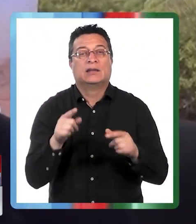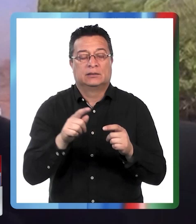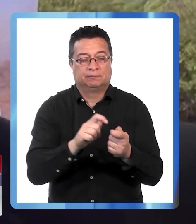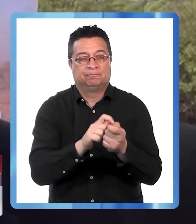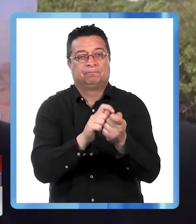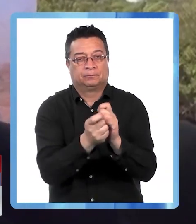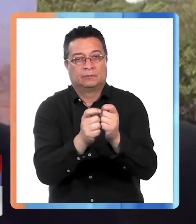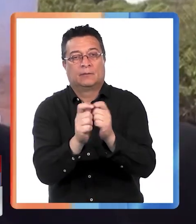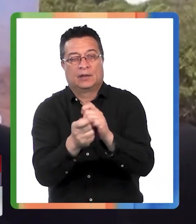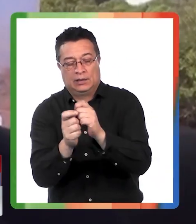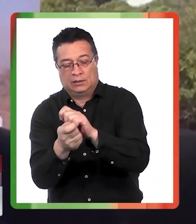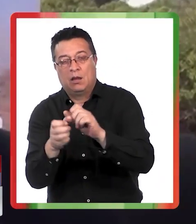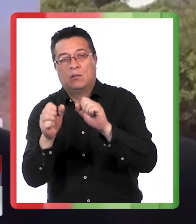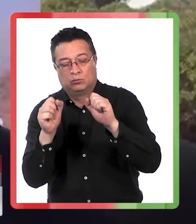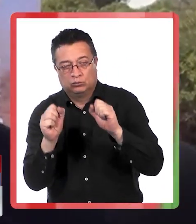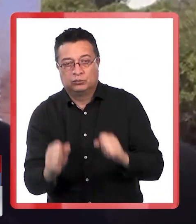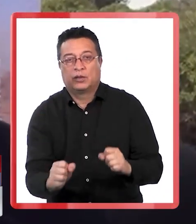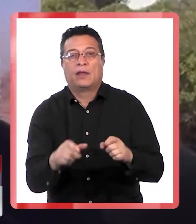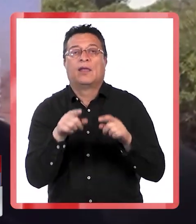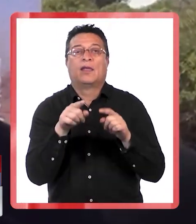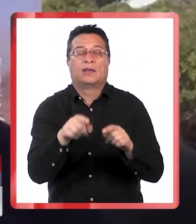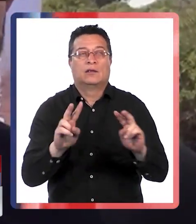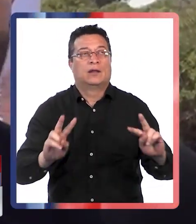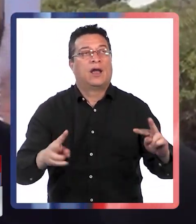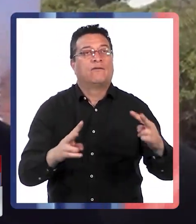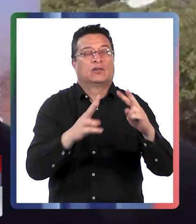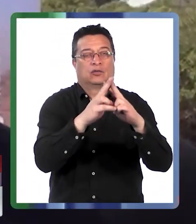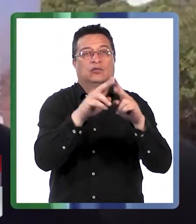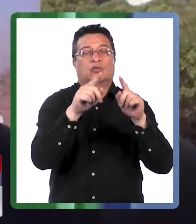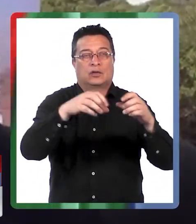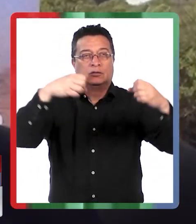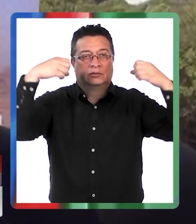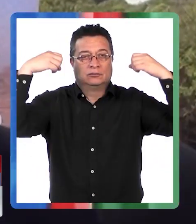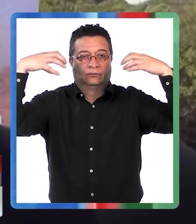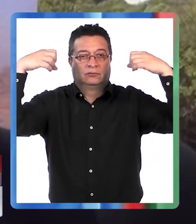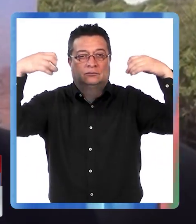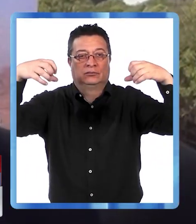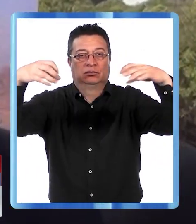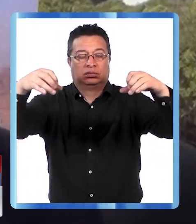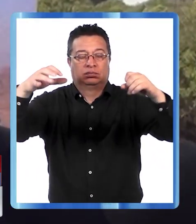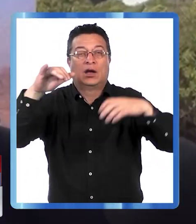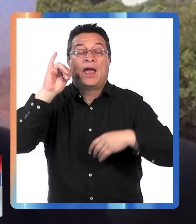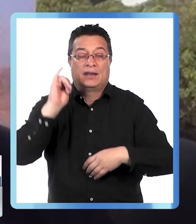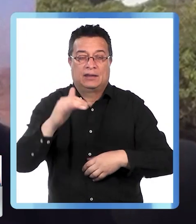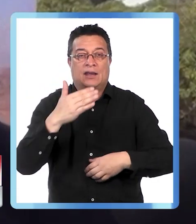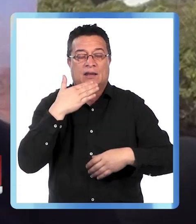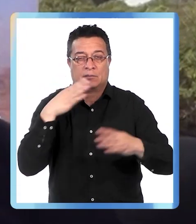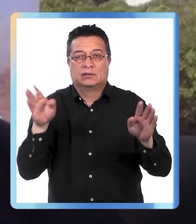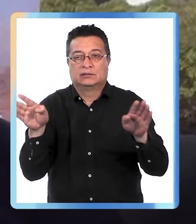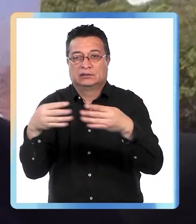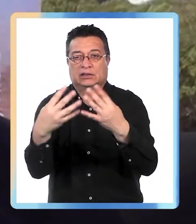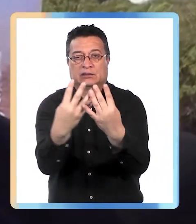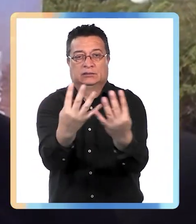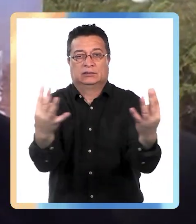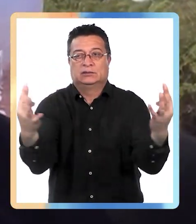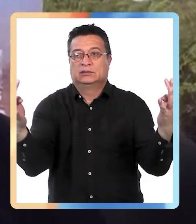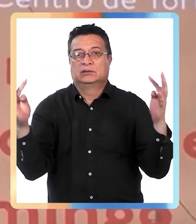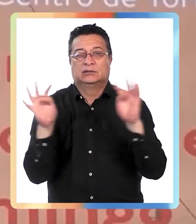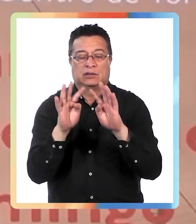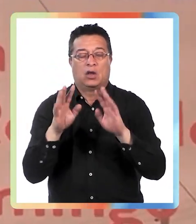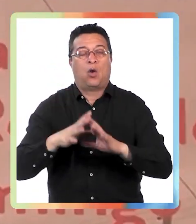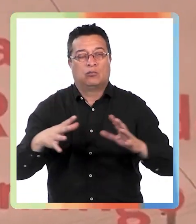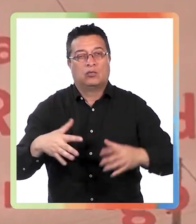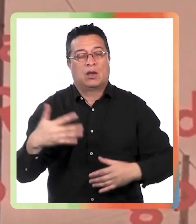adaptaciones pertinentes, en este caso a la infraestructura de luminarias, como también a los cierres perimetrales, como súper